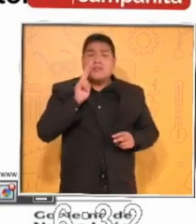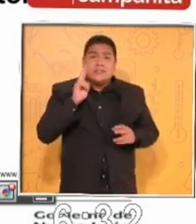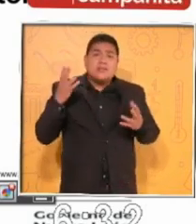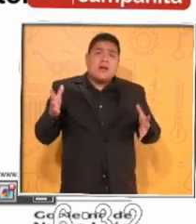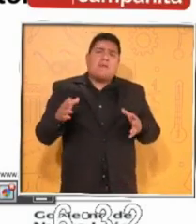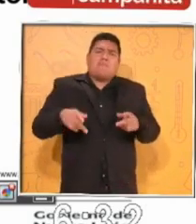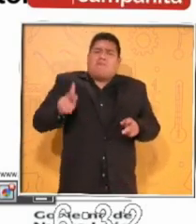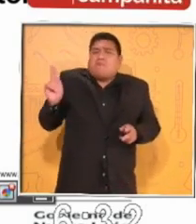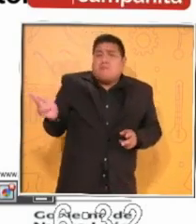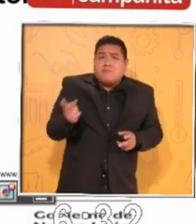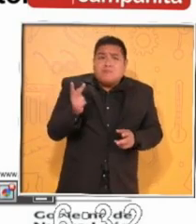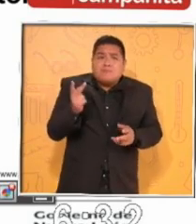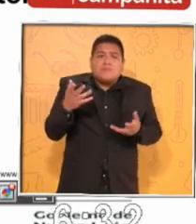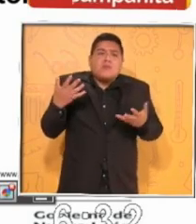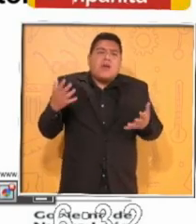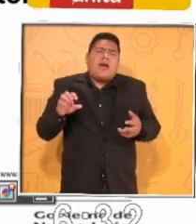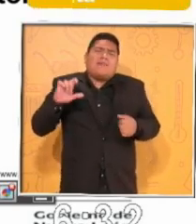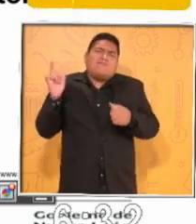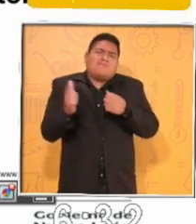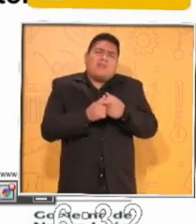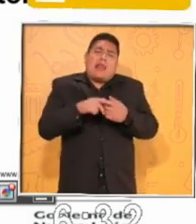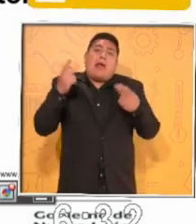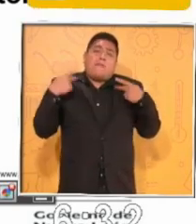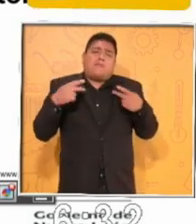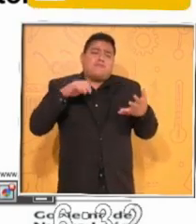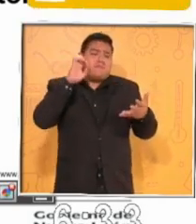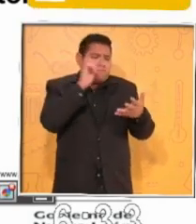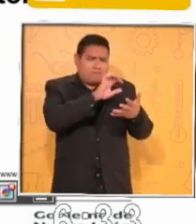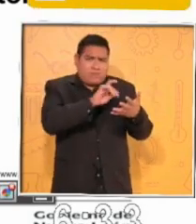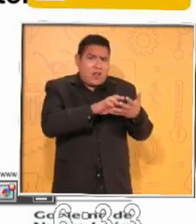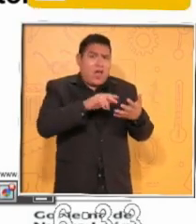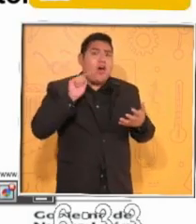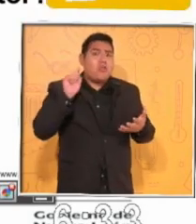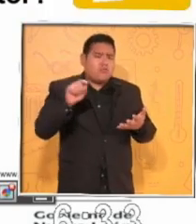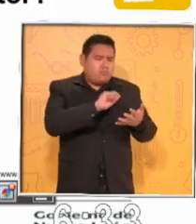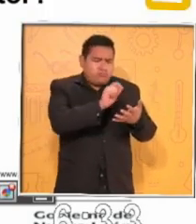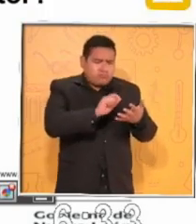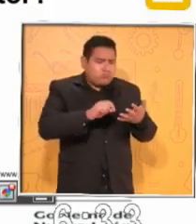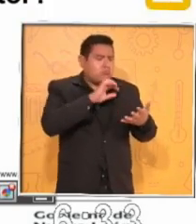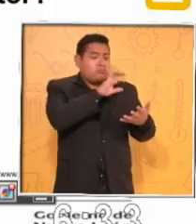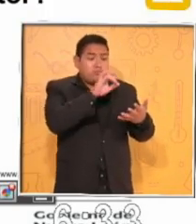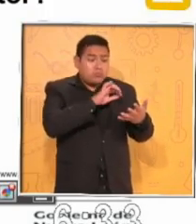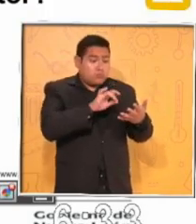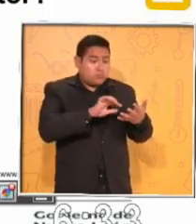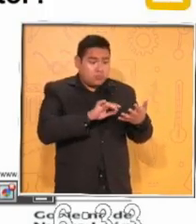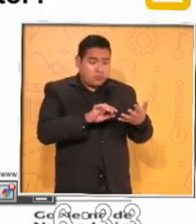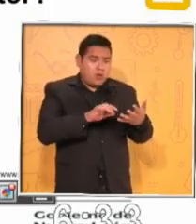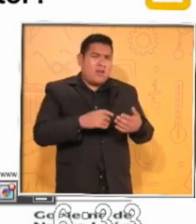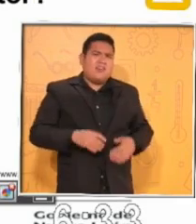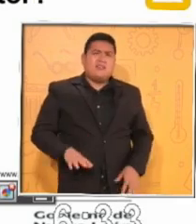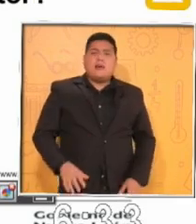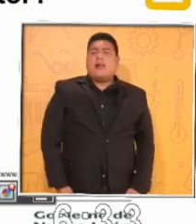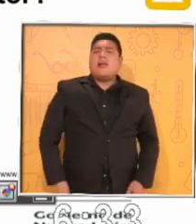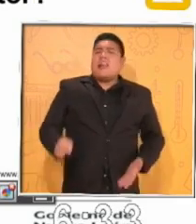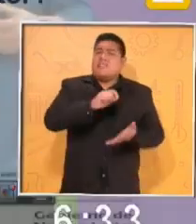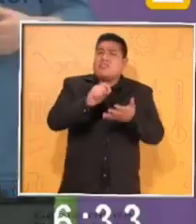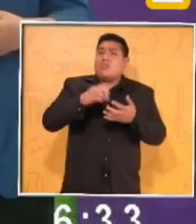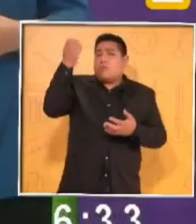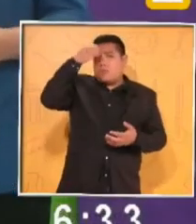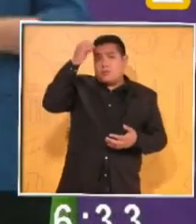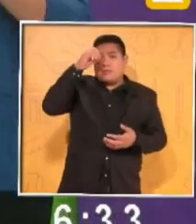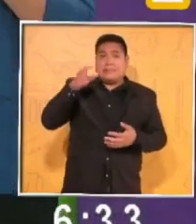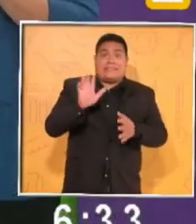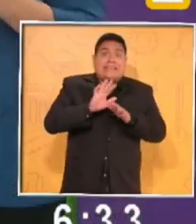retórica, algo que el lector le impacte y que desee leer el artículo de opinión. Si ya lo